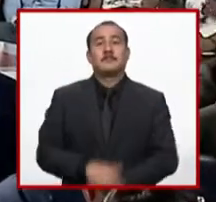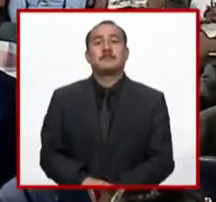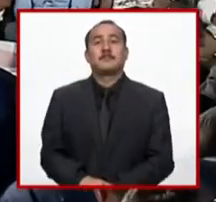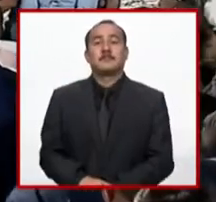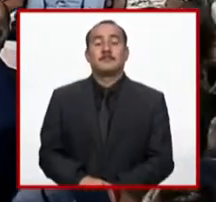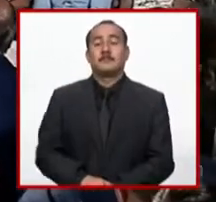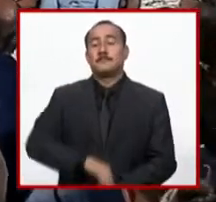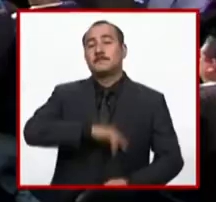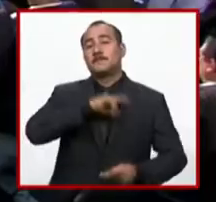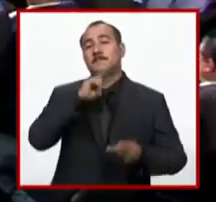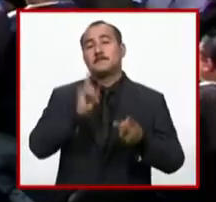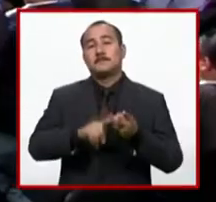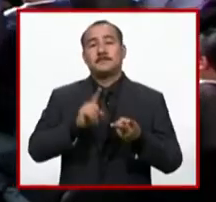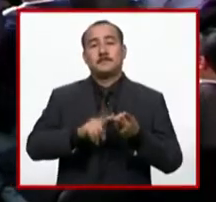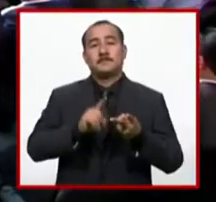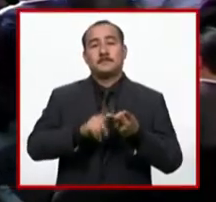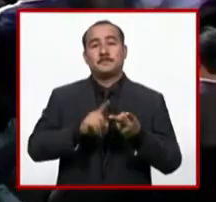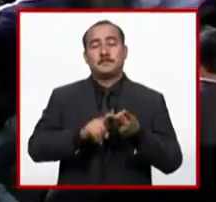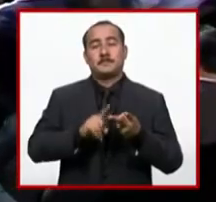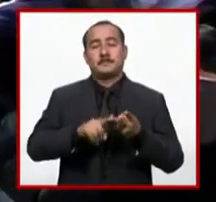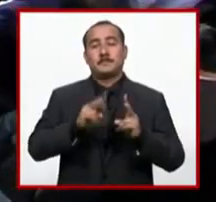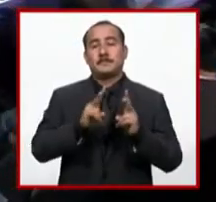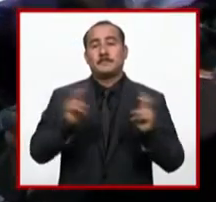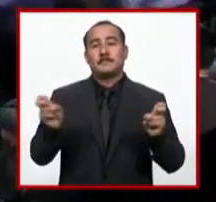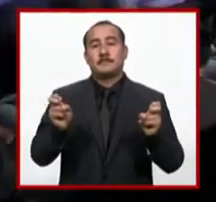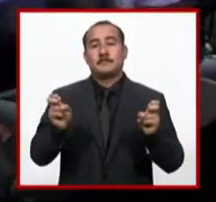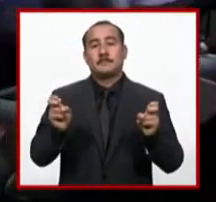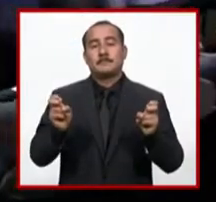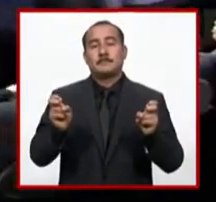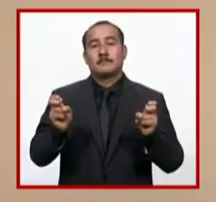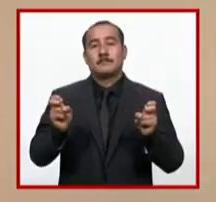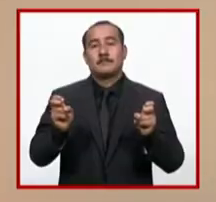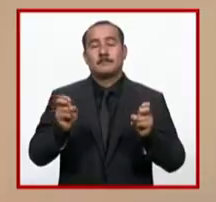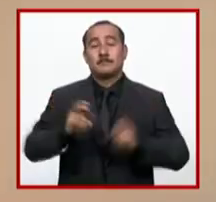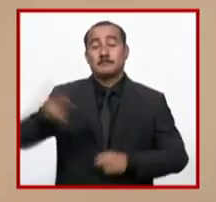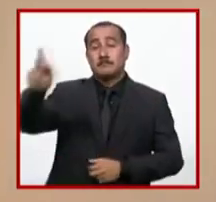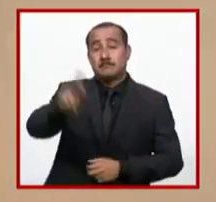El segundo eje transversal tiene que ver con los pueblos originarios.